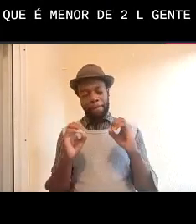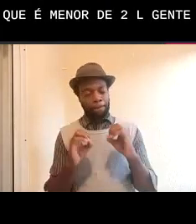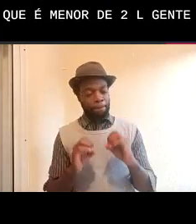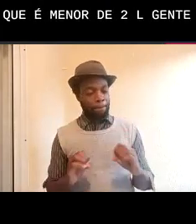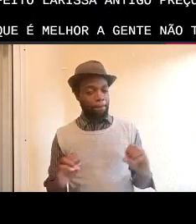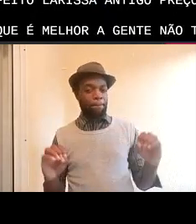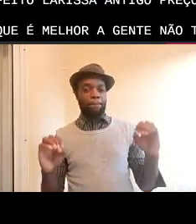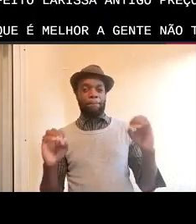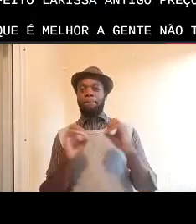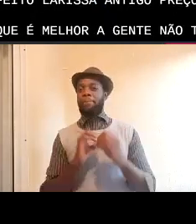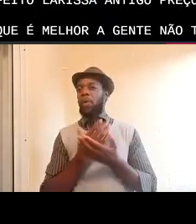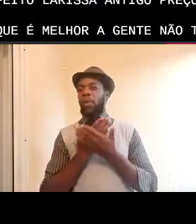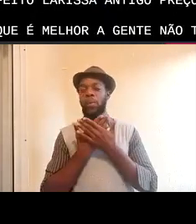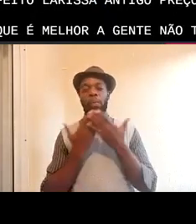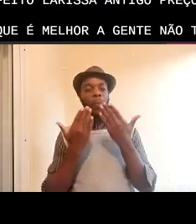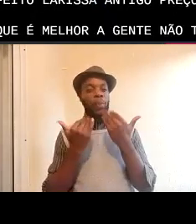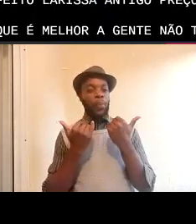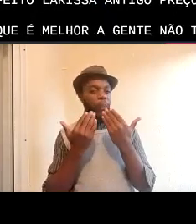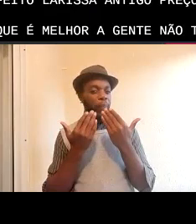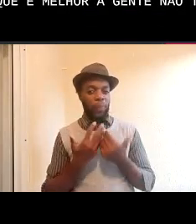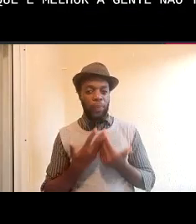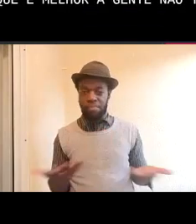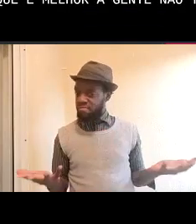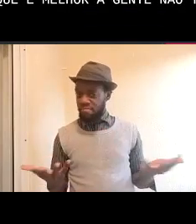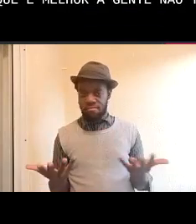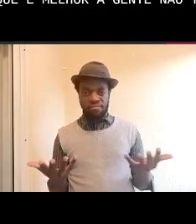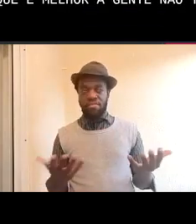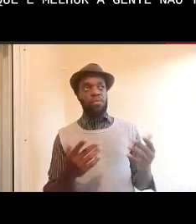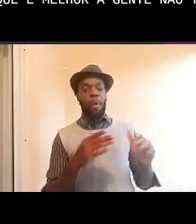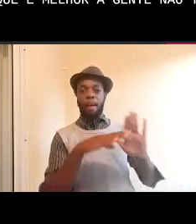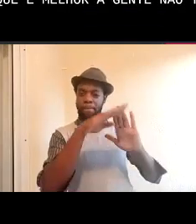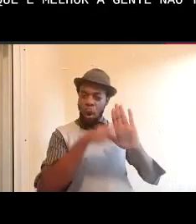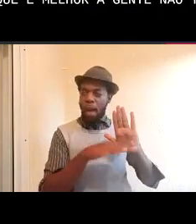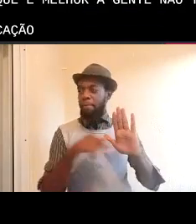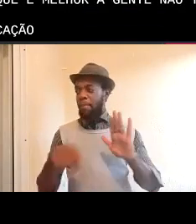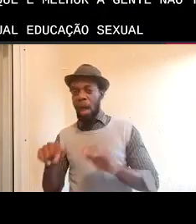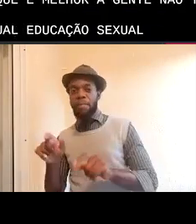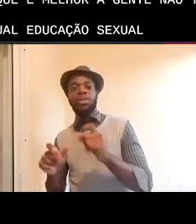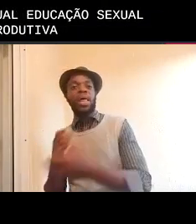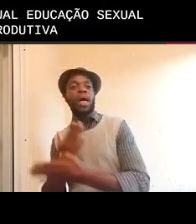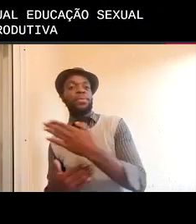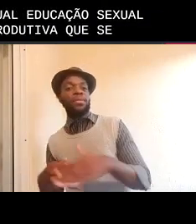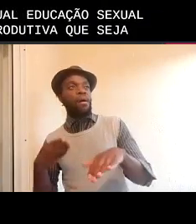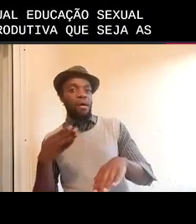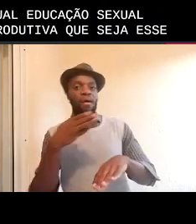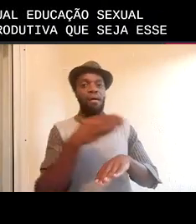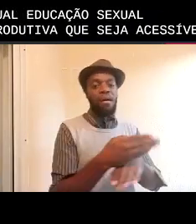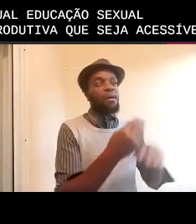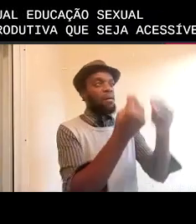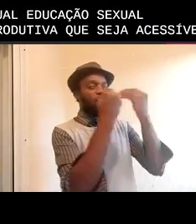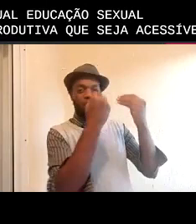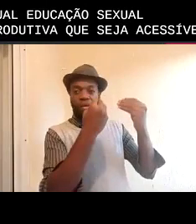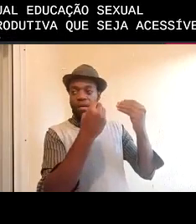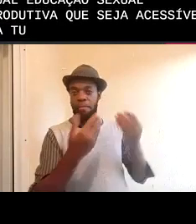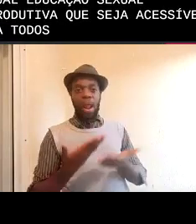con un programa de educación sexual y reproductivo accesible a todos y